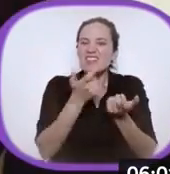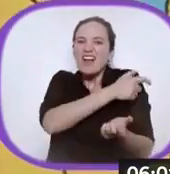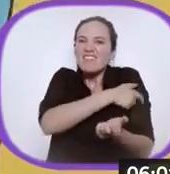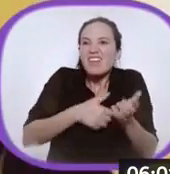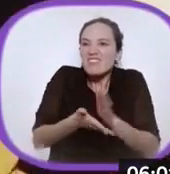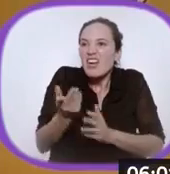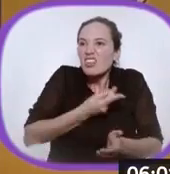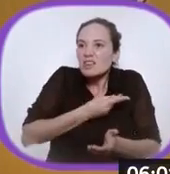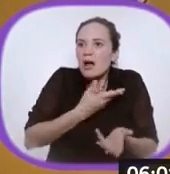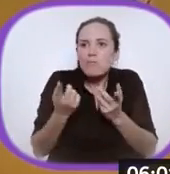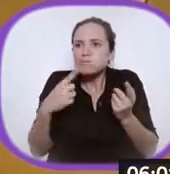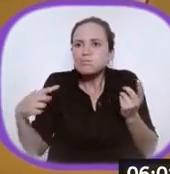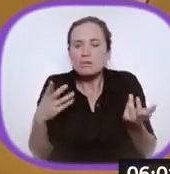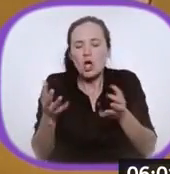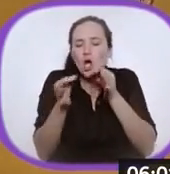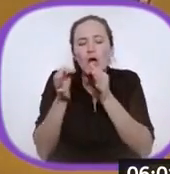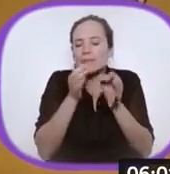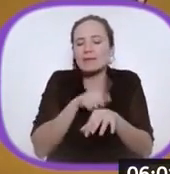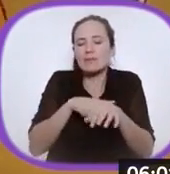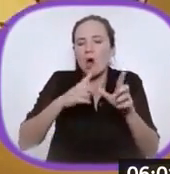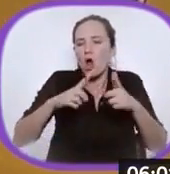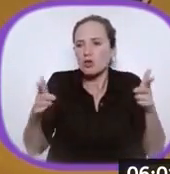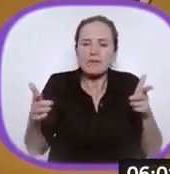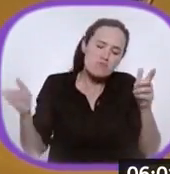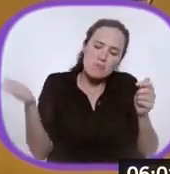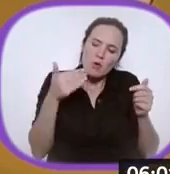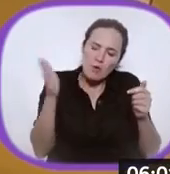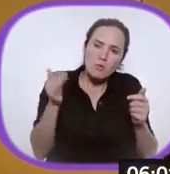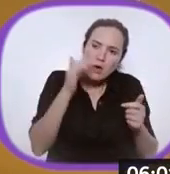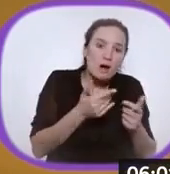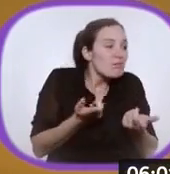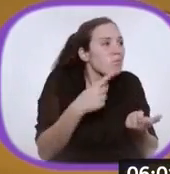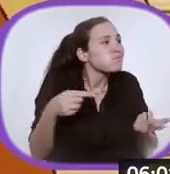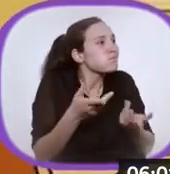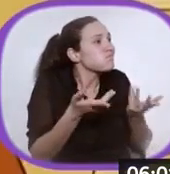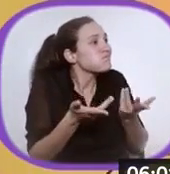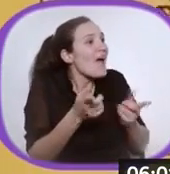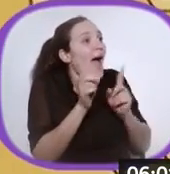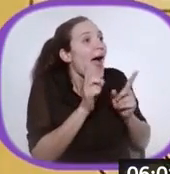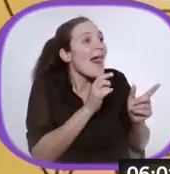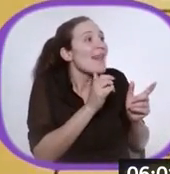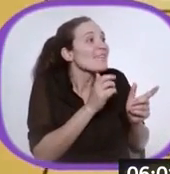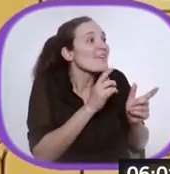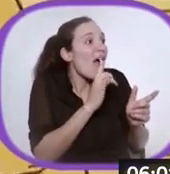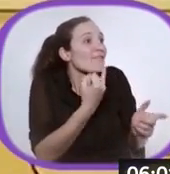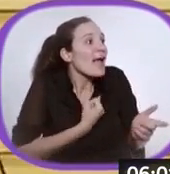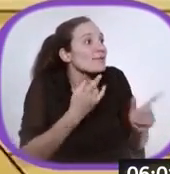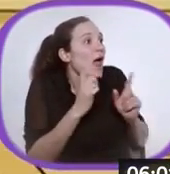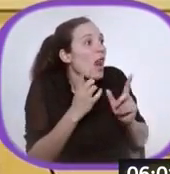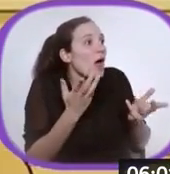¡Capitán! ¿Qué sucedió? No hay tiempo para conversaciones, hijo. Estamos perdiendo tiempo. Pero, capitán, al menos dígame.